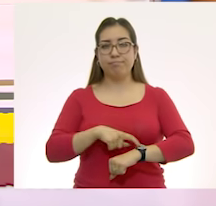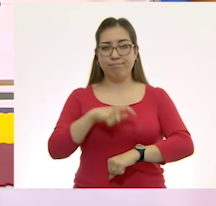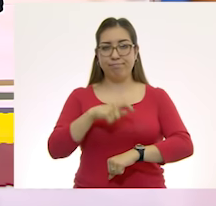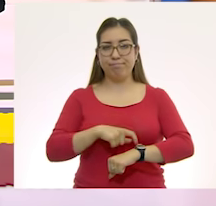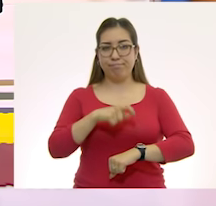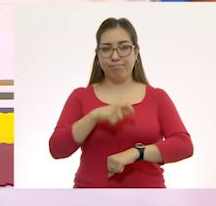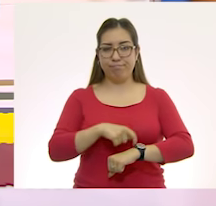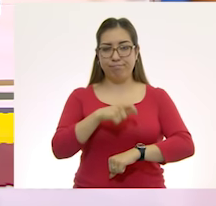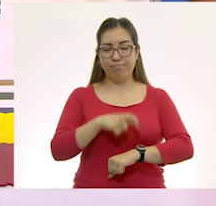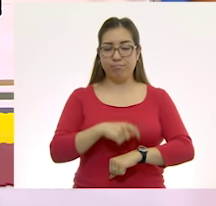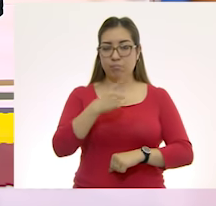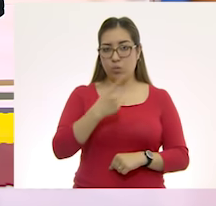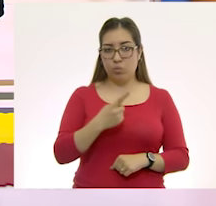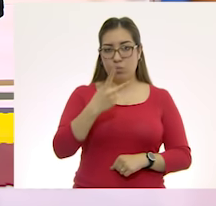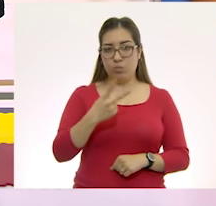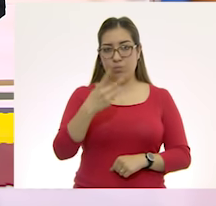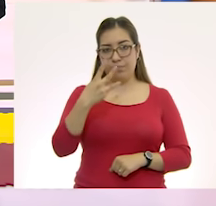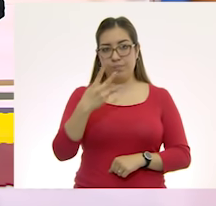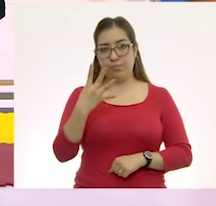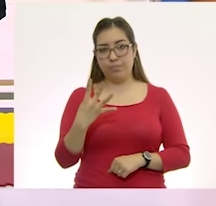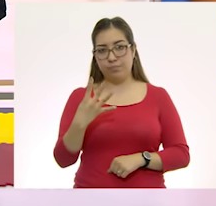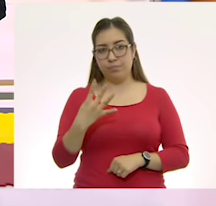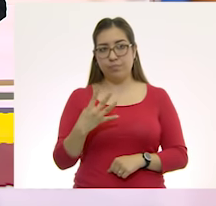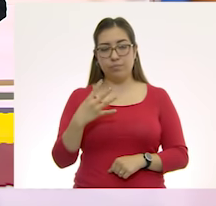1, 2, 3, 4. A la derecha.